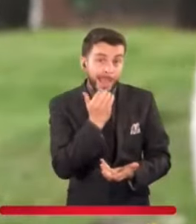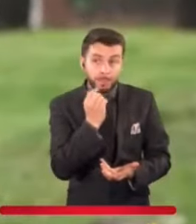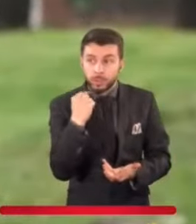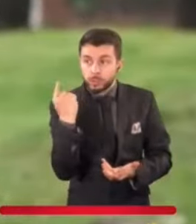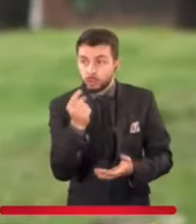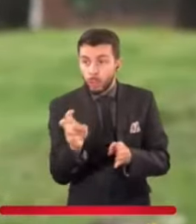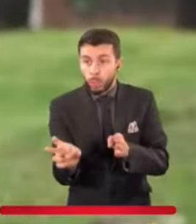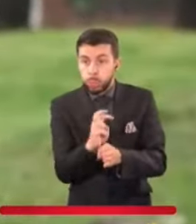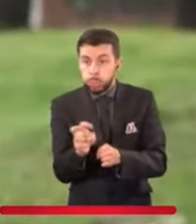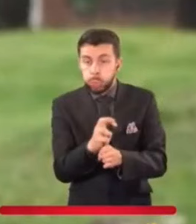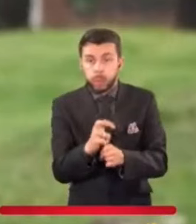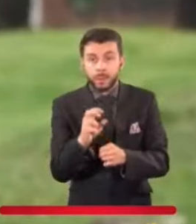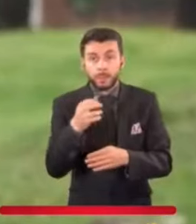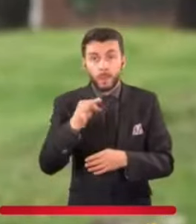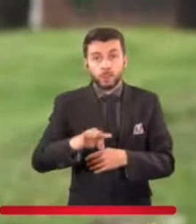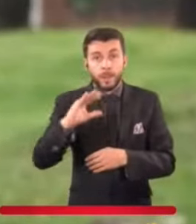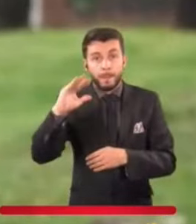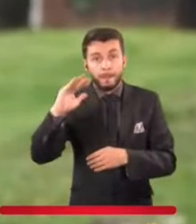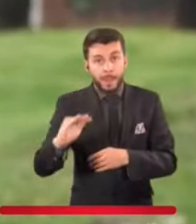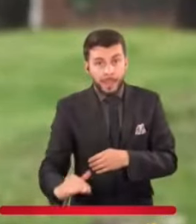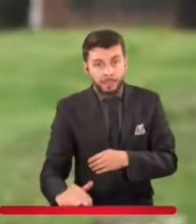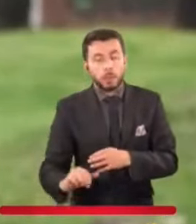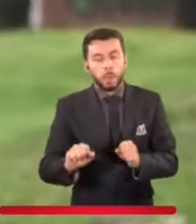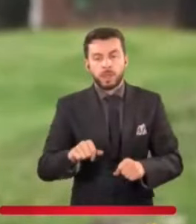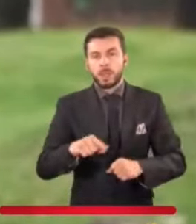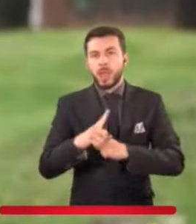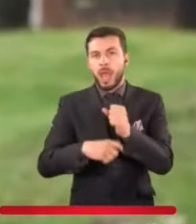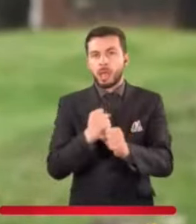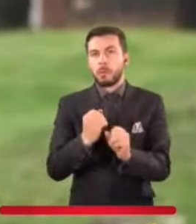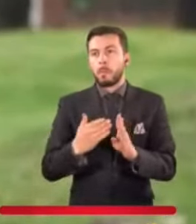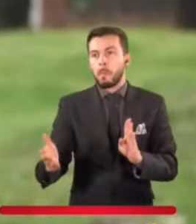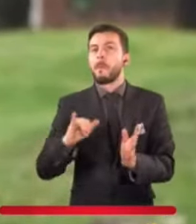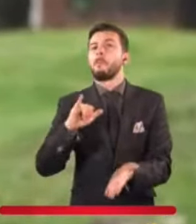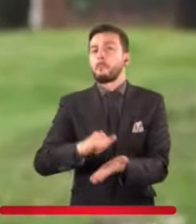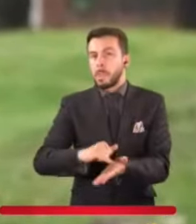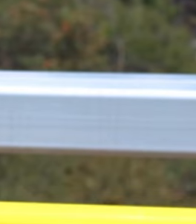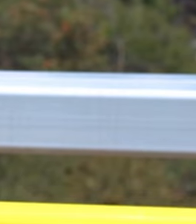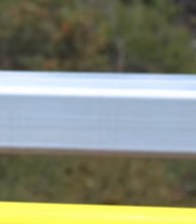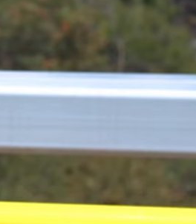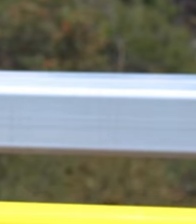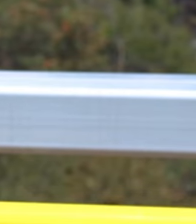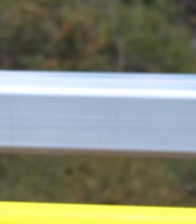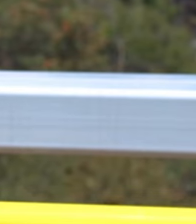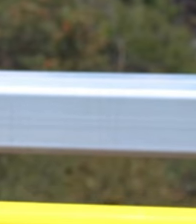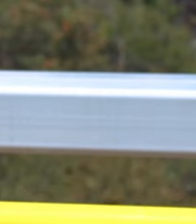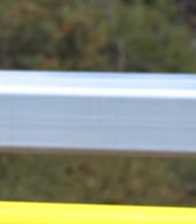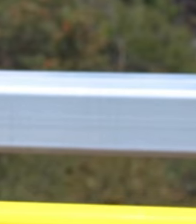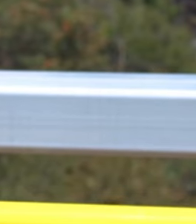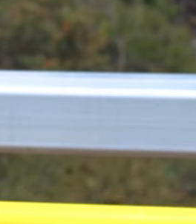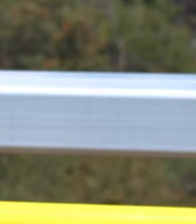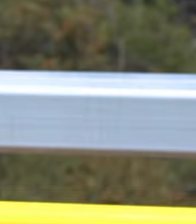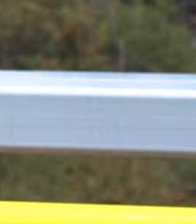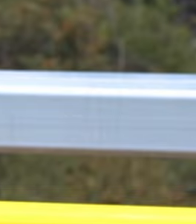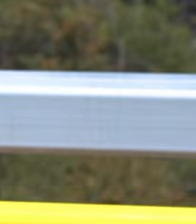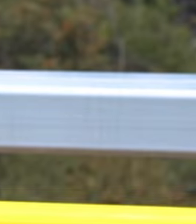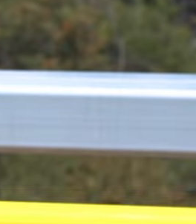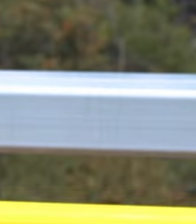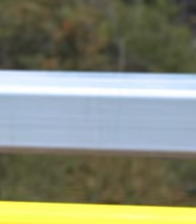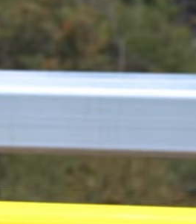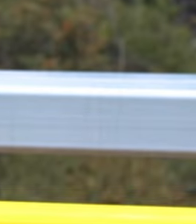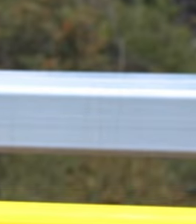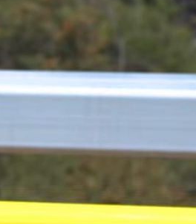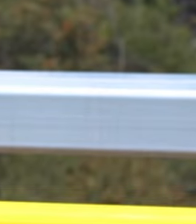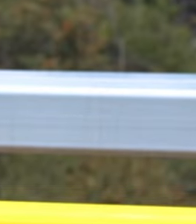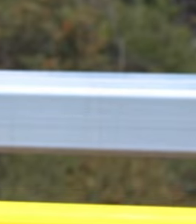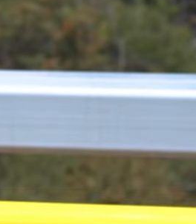adicional en la evasión, podremos mantener por ahora este año la tarifa que está definida en el sistema de transporte. ¿Qué está pasando en Bogotá? Todas las noticias